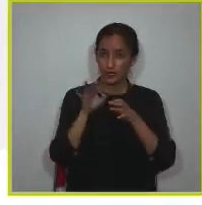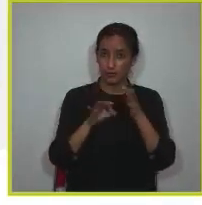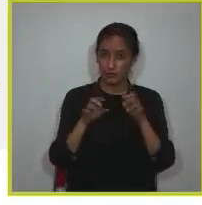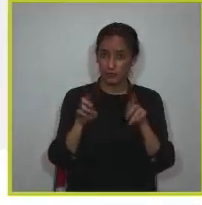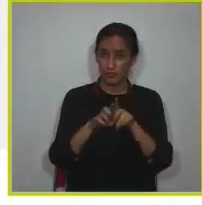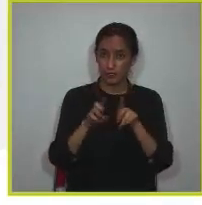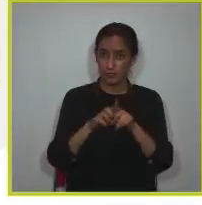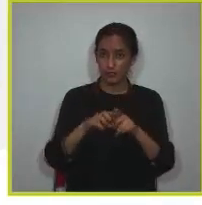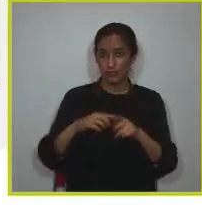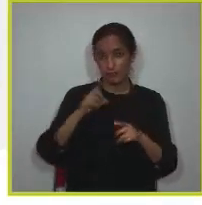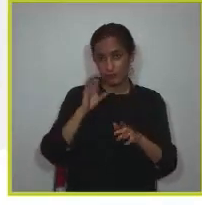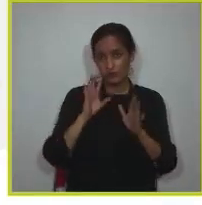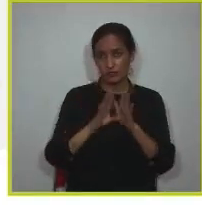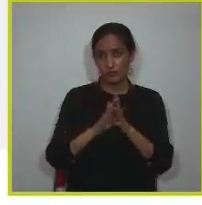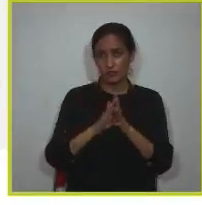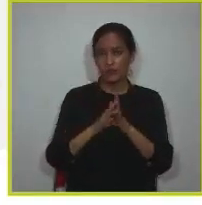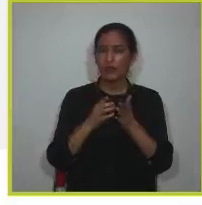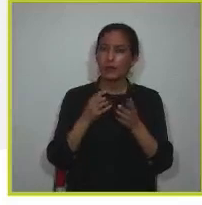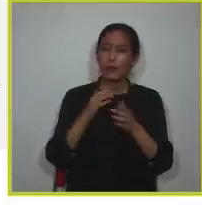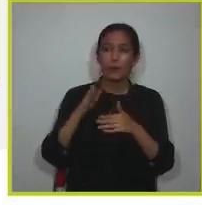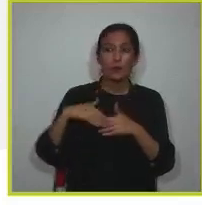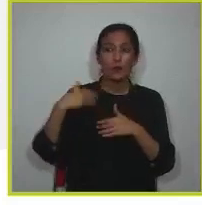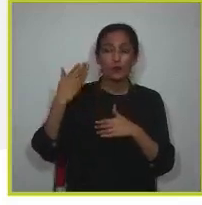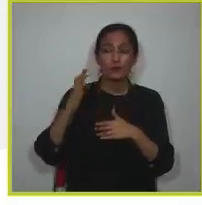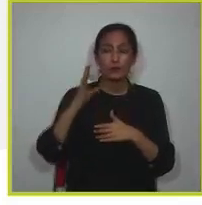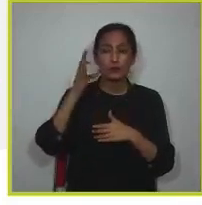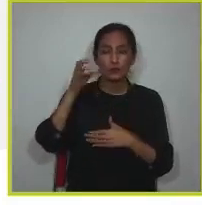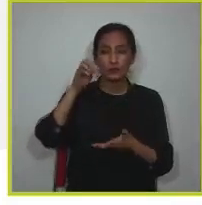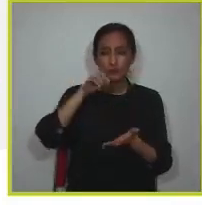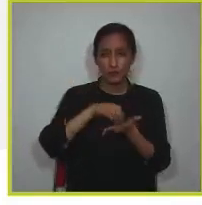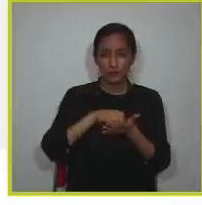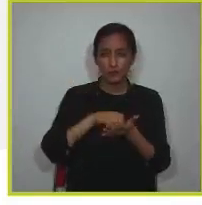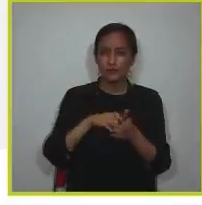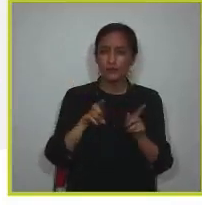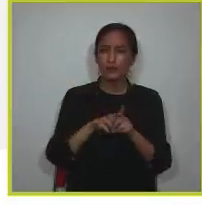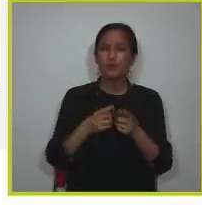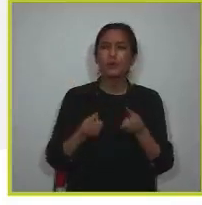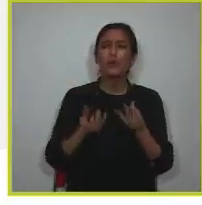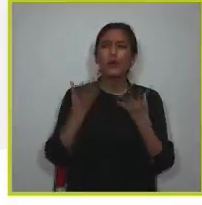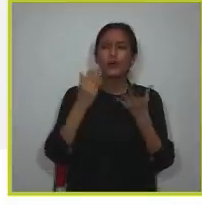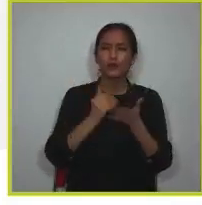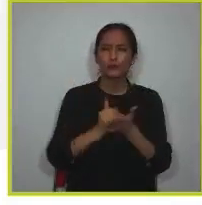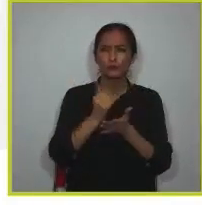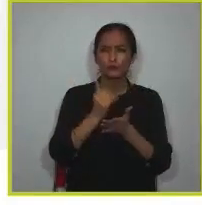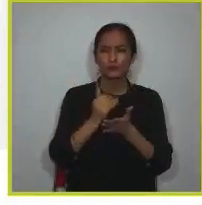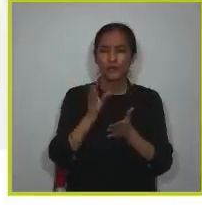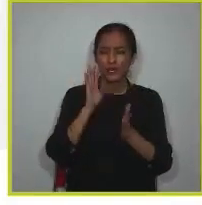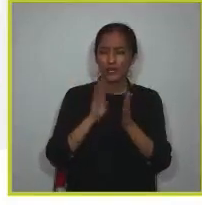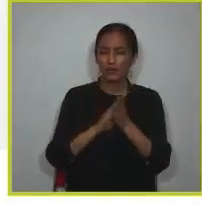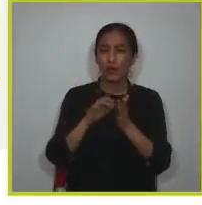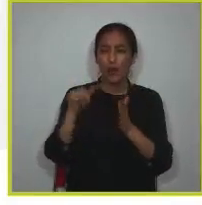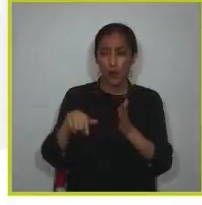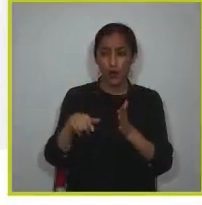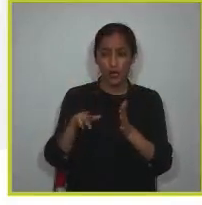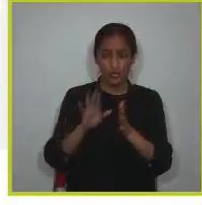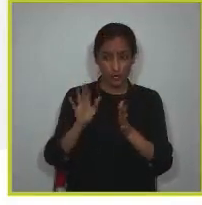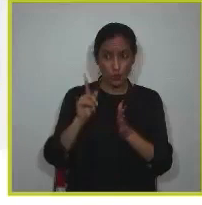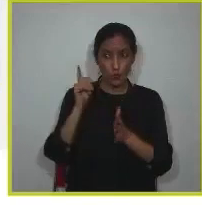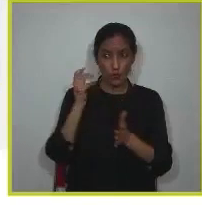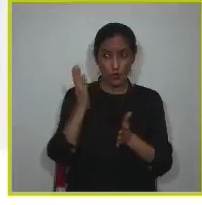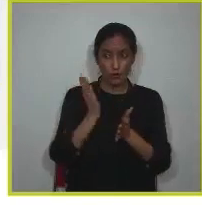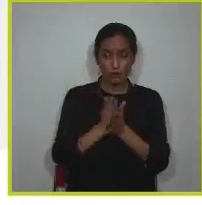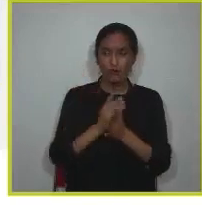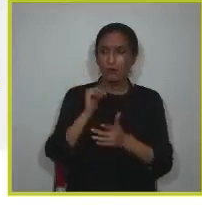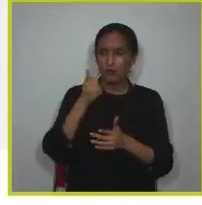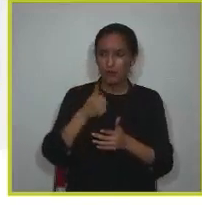una mecánica de disuadir próximos futuros incumplimientos cuánto sería una multa si es que volviera a cometer y